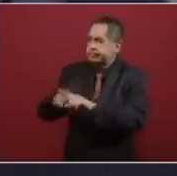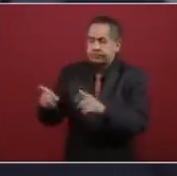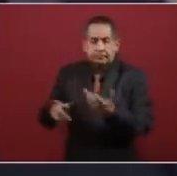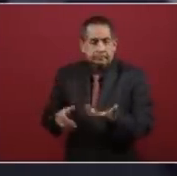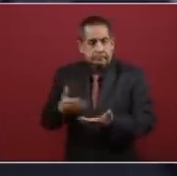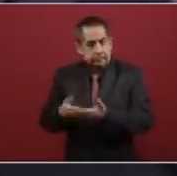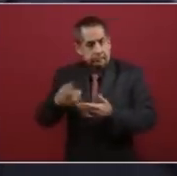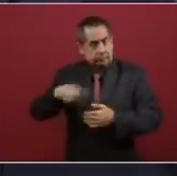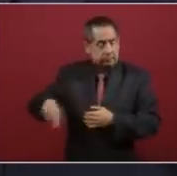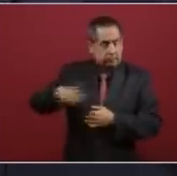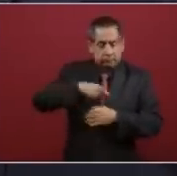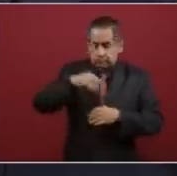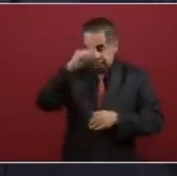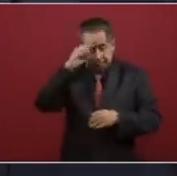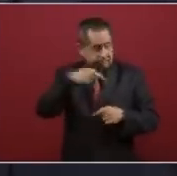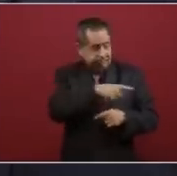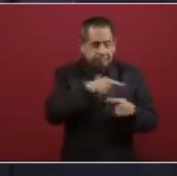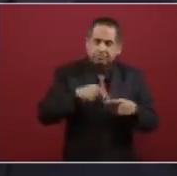posiciones